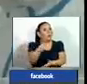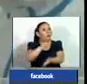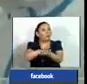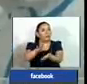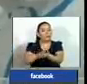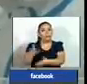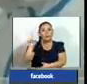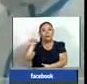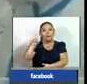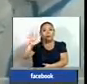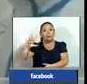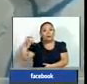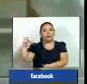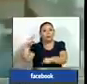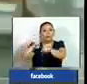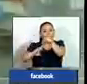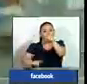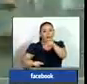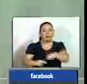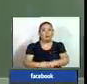150 dólares.